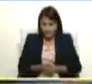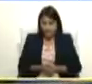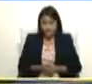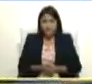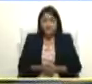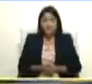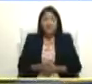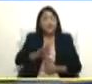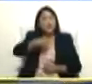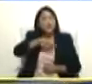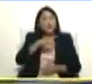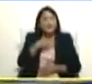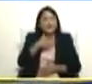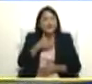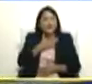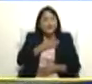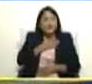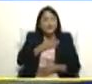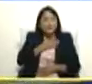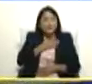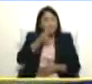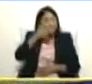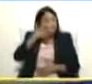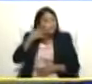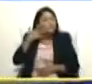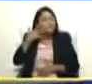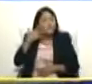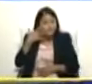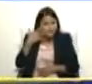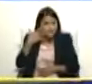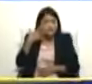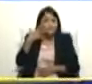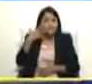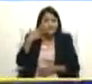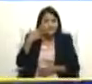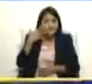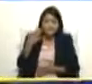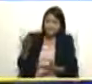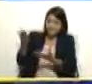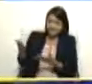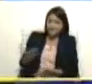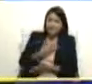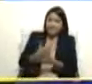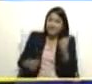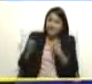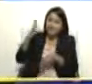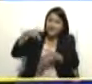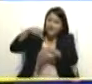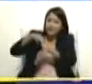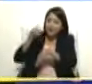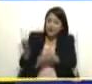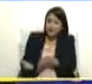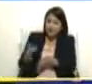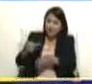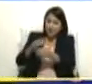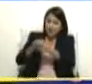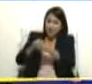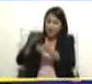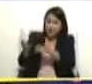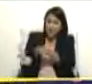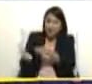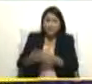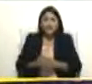Nos sentimos profundamente orgullosos, señor presidente de la Asamblea Nacional,